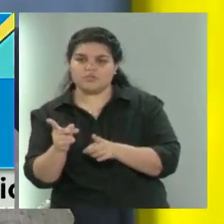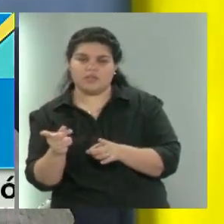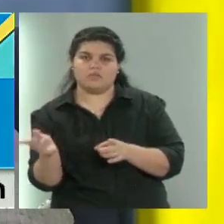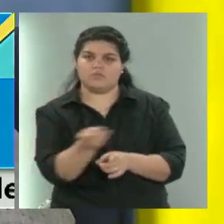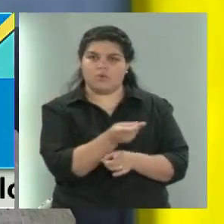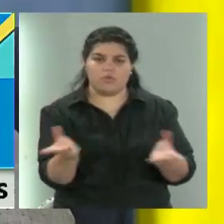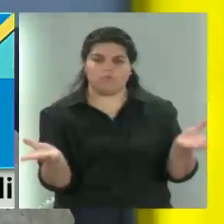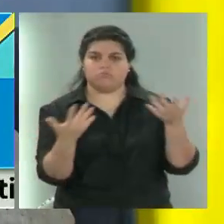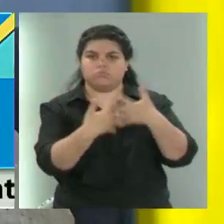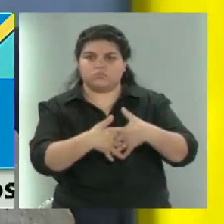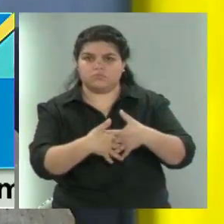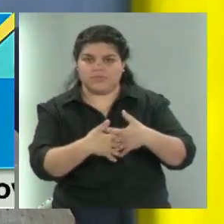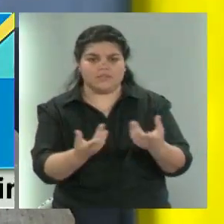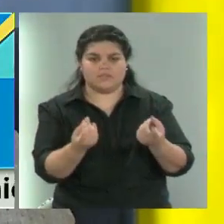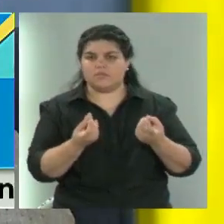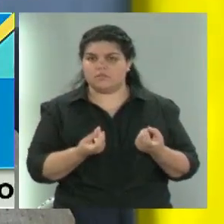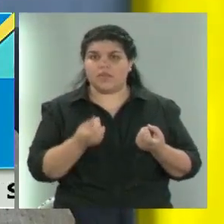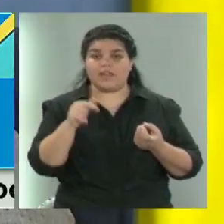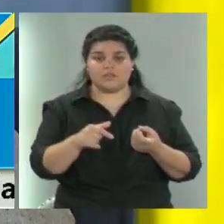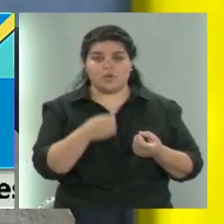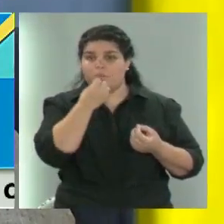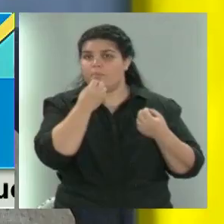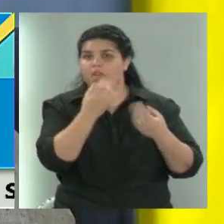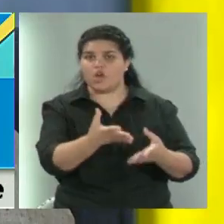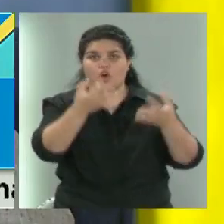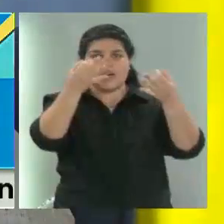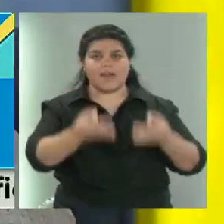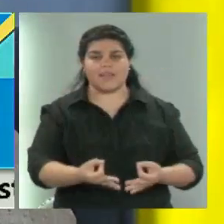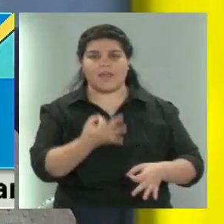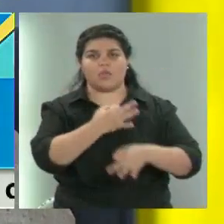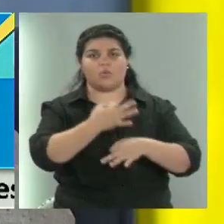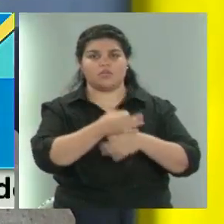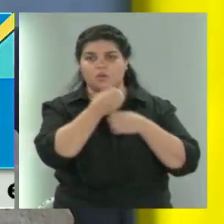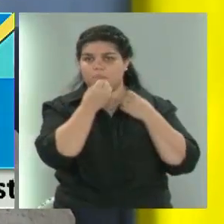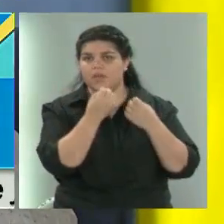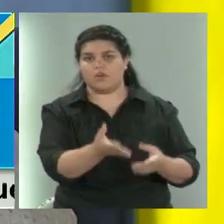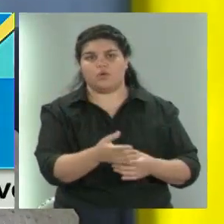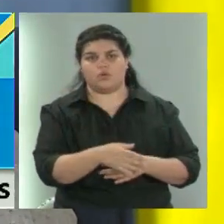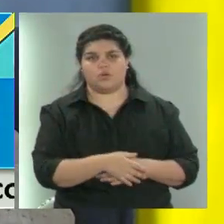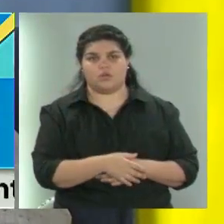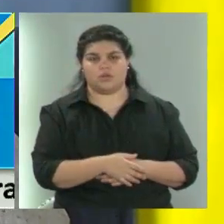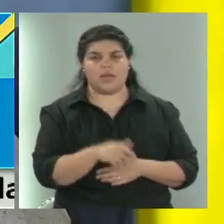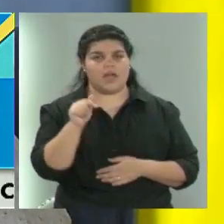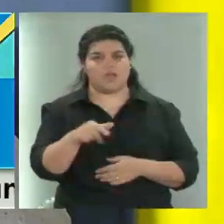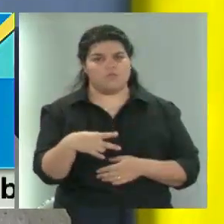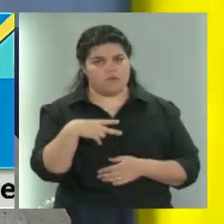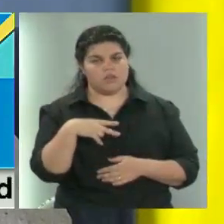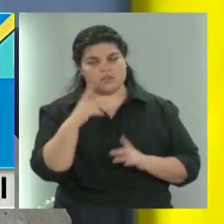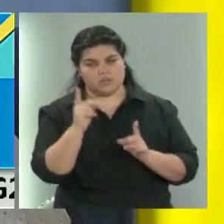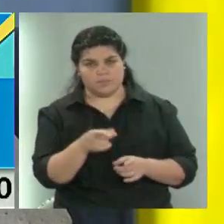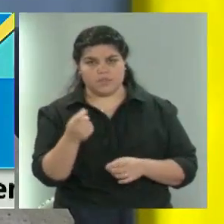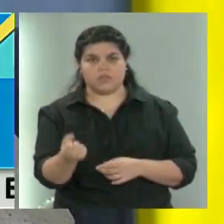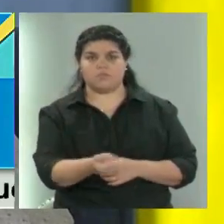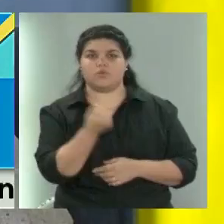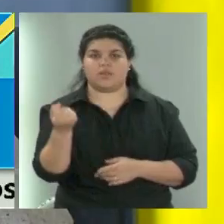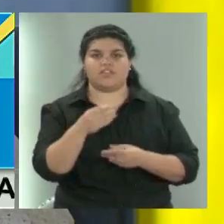que harían mucho para mejorar la calidad de la educación. Faltaría un aspecto muy importante que tendría que